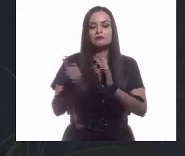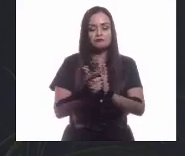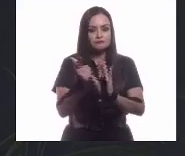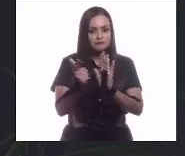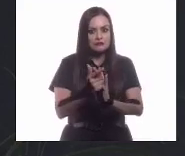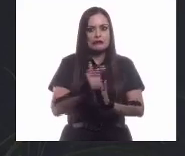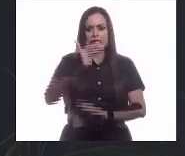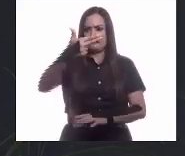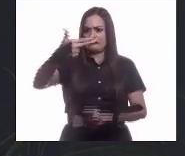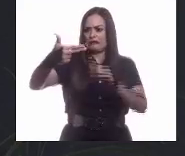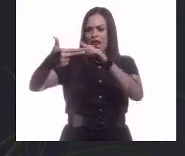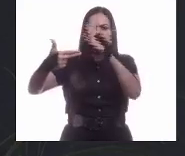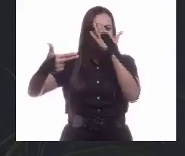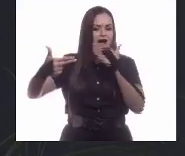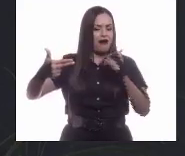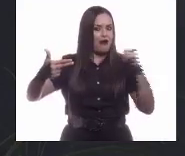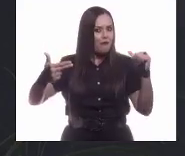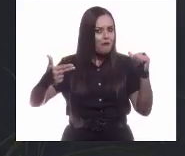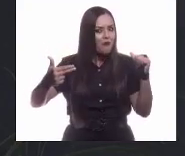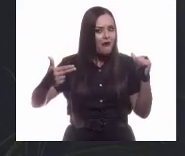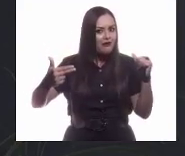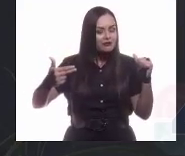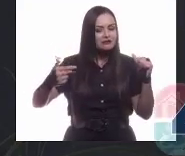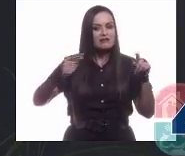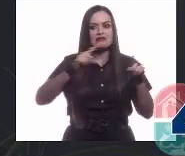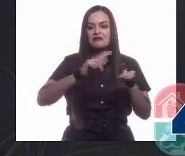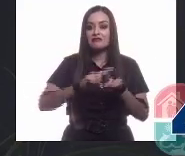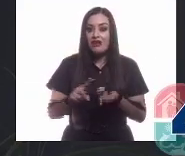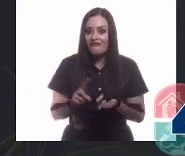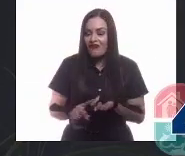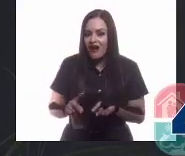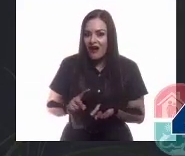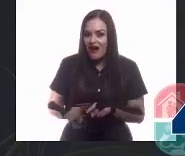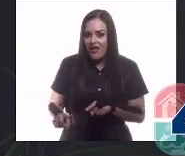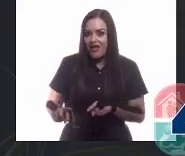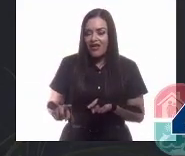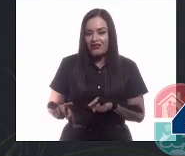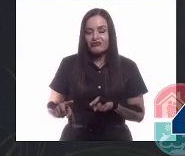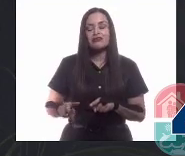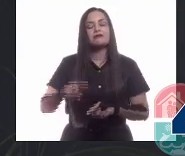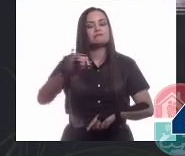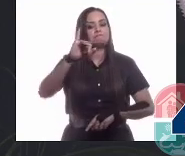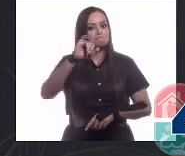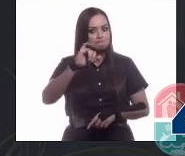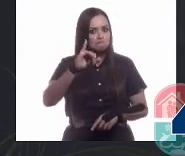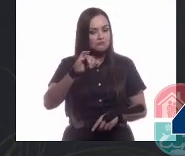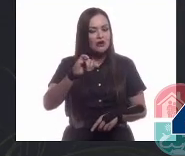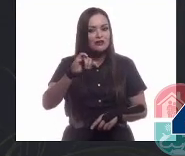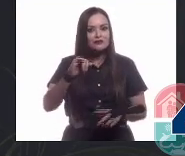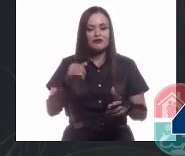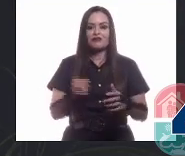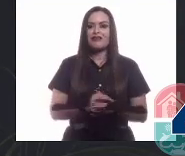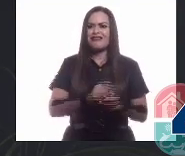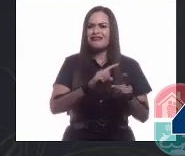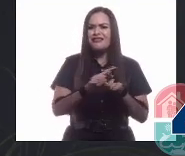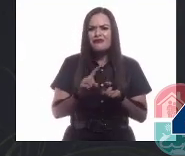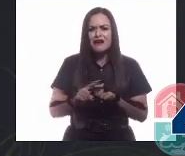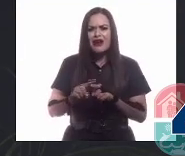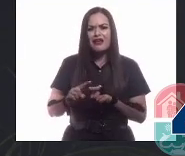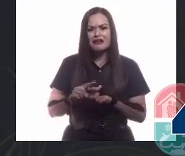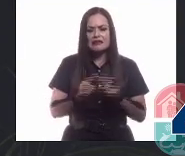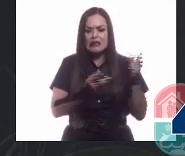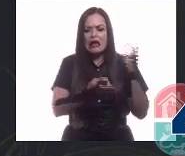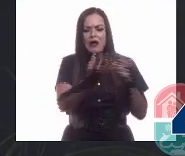más alto prestigio, como Ritz-Carlton, Four Seasons, Vidanta, Park Hyatt, Aman, Caesars Palace, San Regis, por